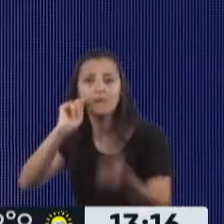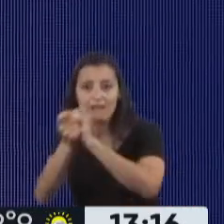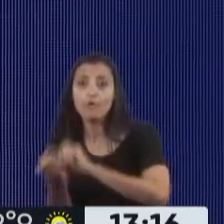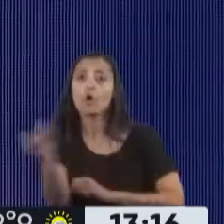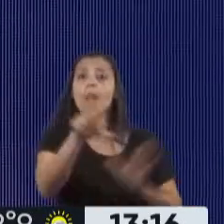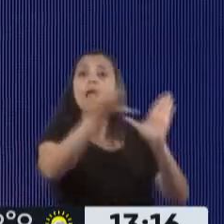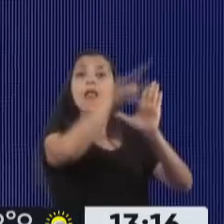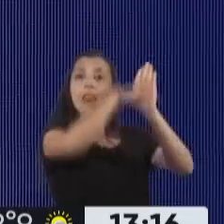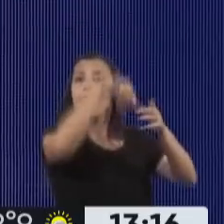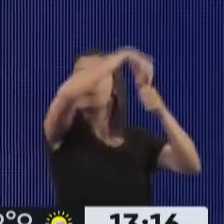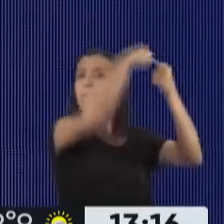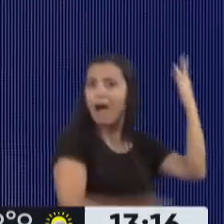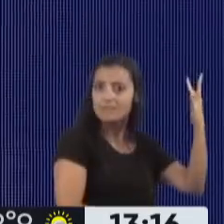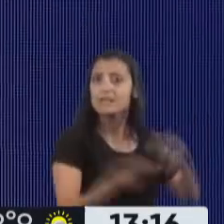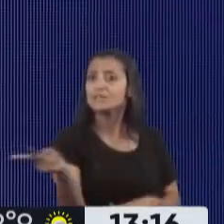ley Bases,